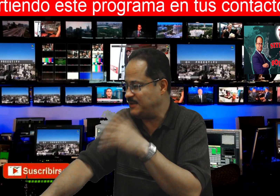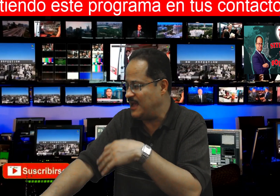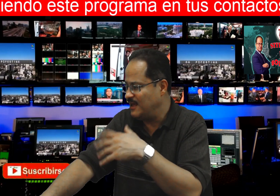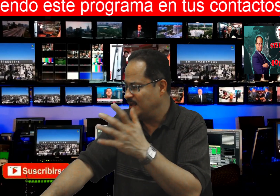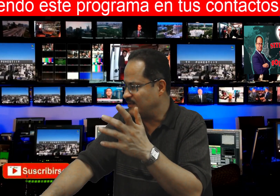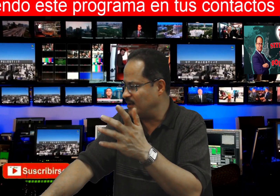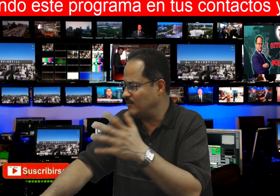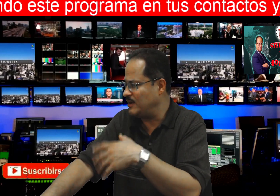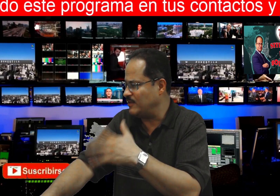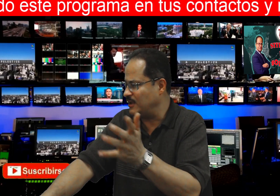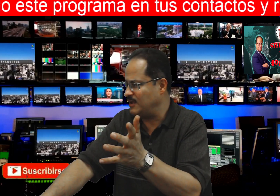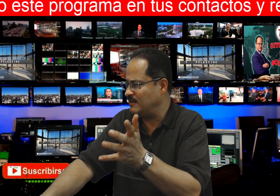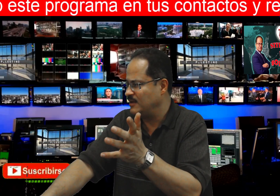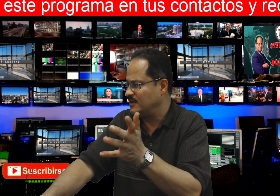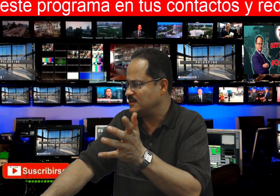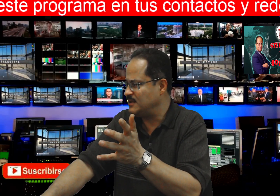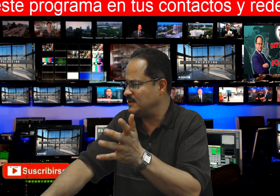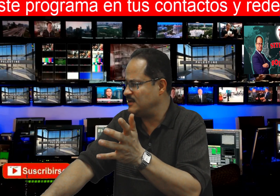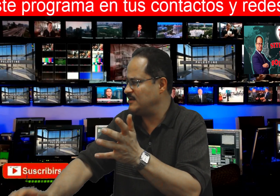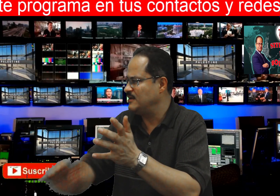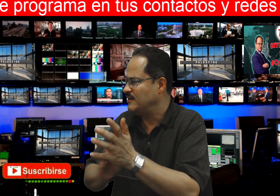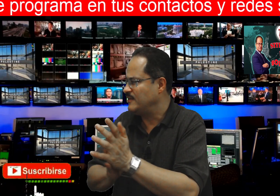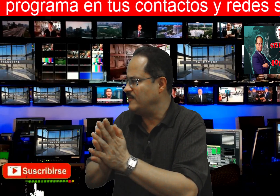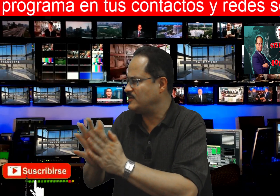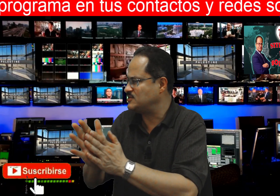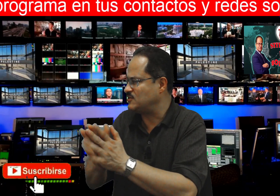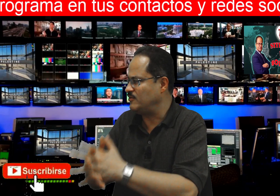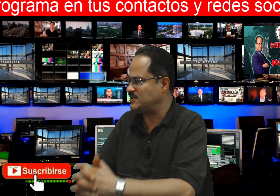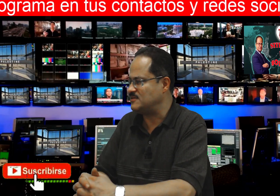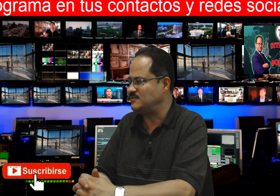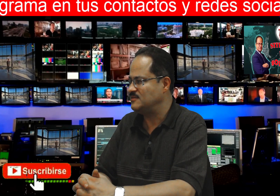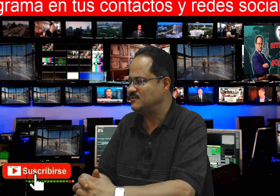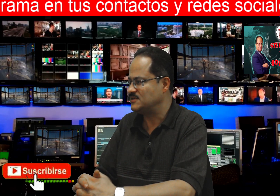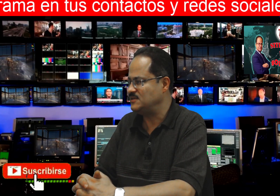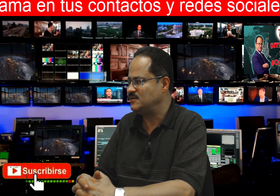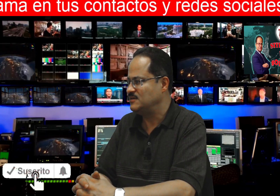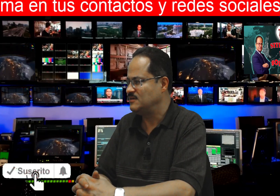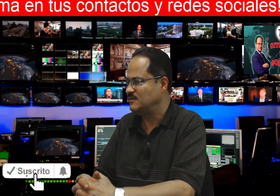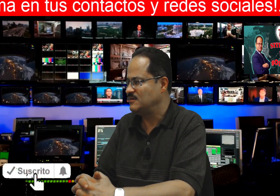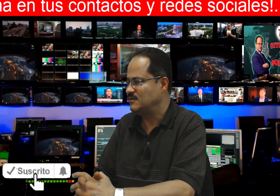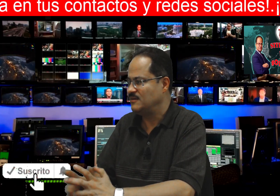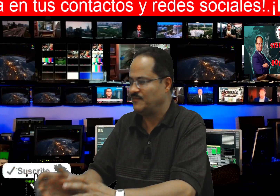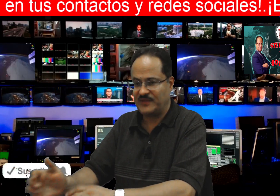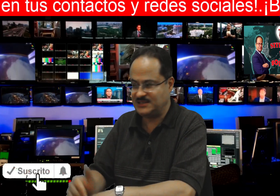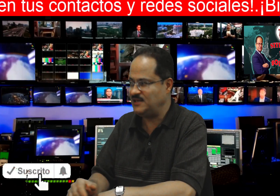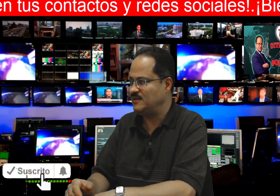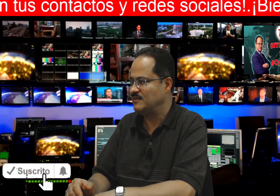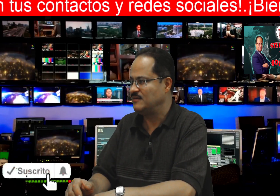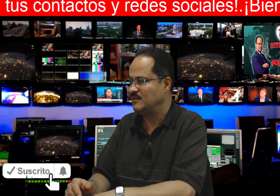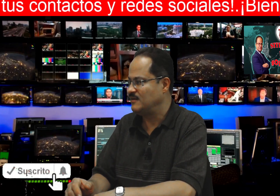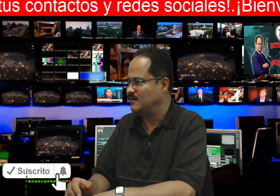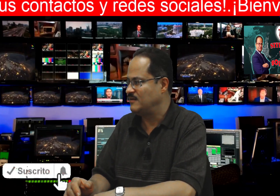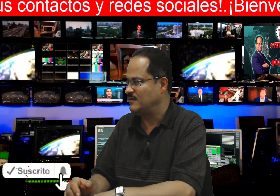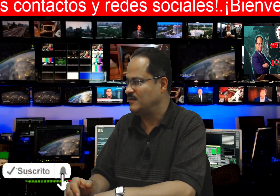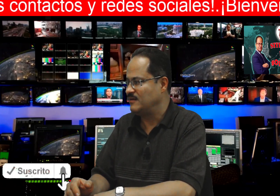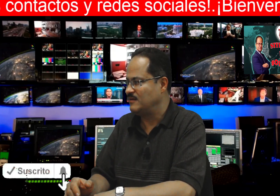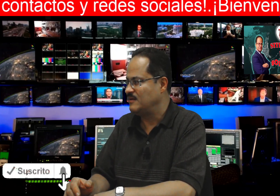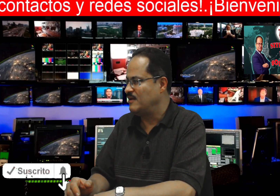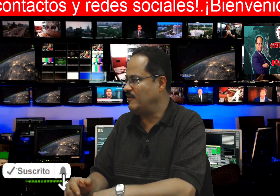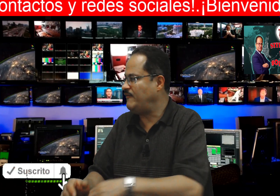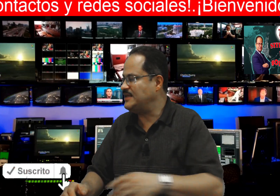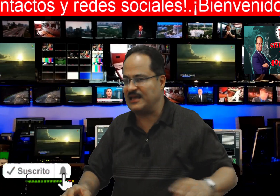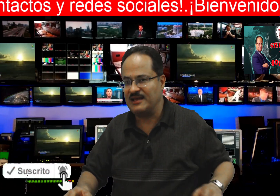no se sabía del número de eh de muertos y todo eso no Sí así